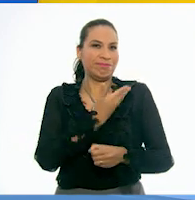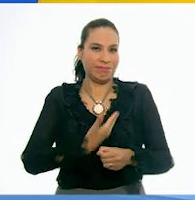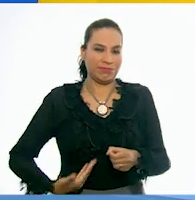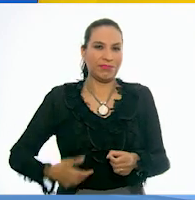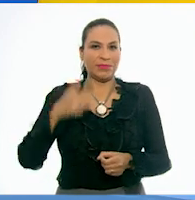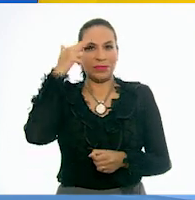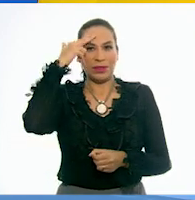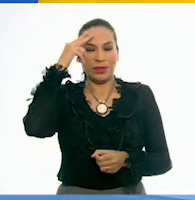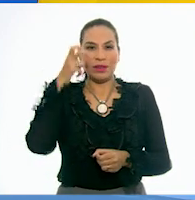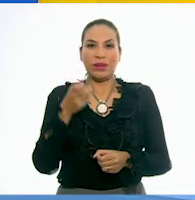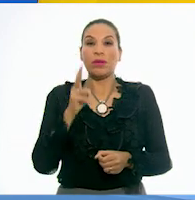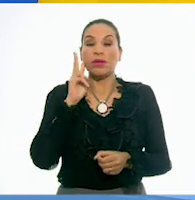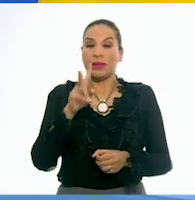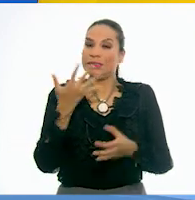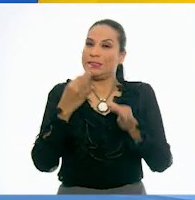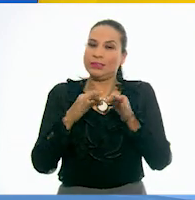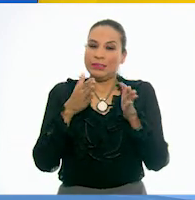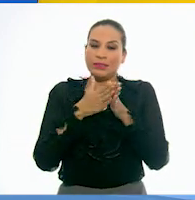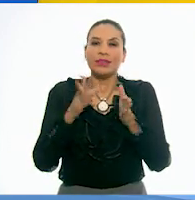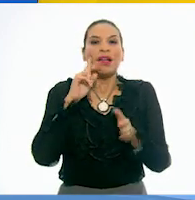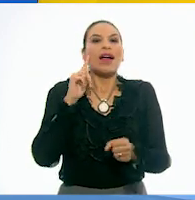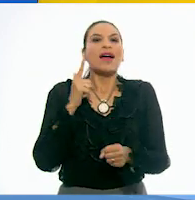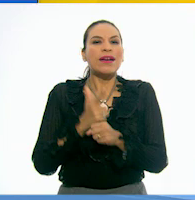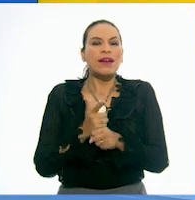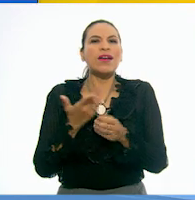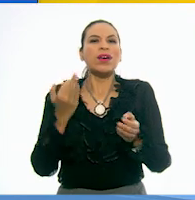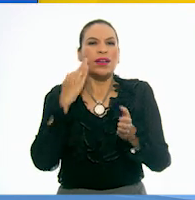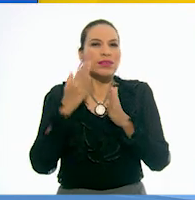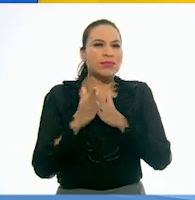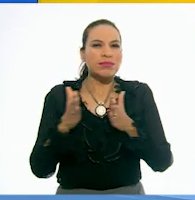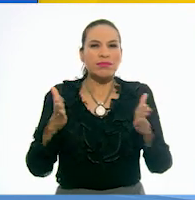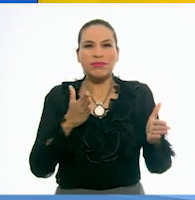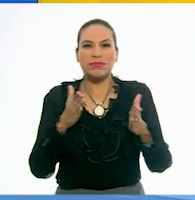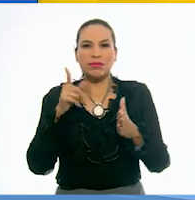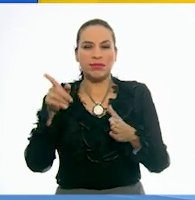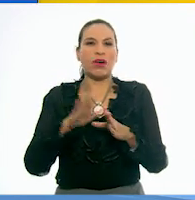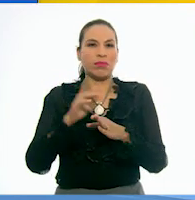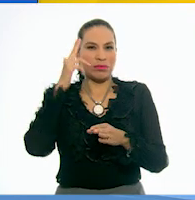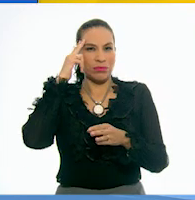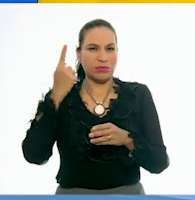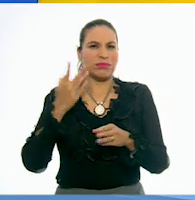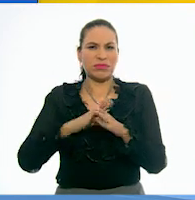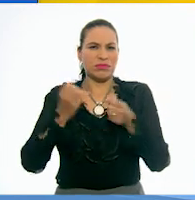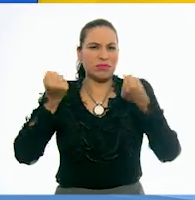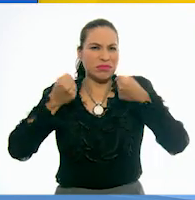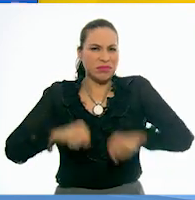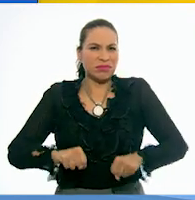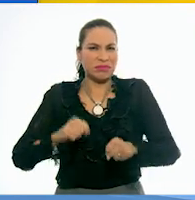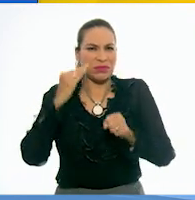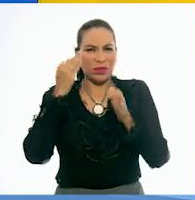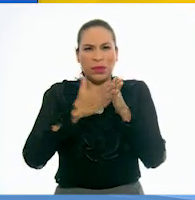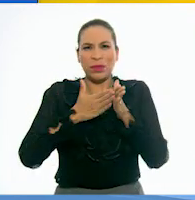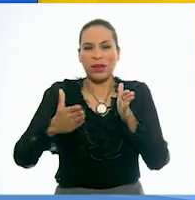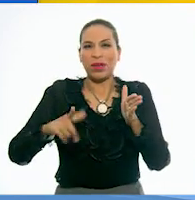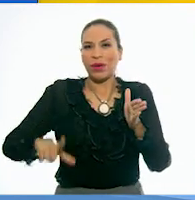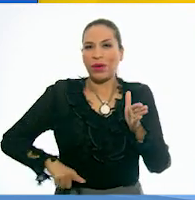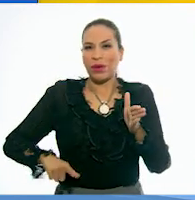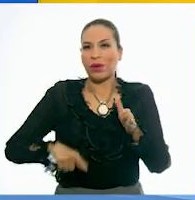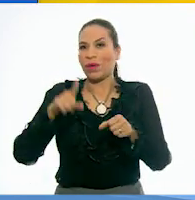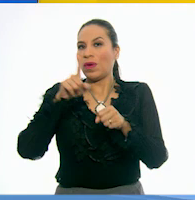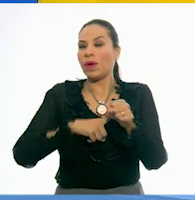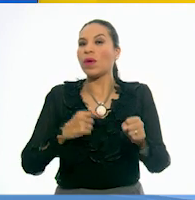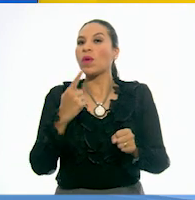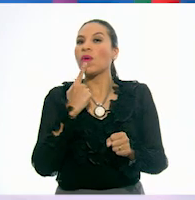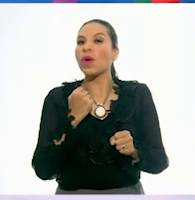Ese es un muy buen punto de partida para identificar la etapa en la que la dictadura se consolidó plenamente. Es por eso que lo marcamos en color